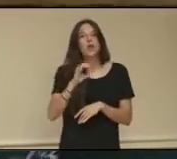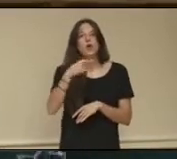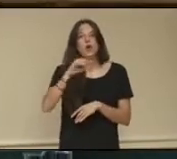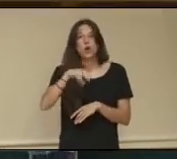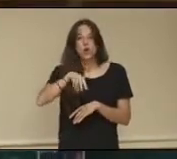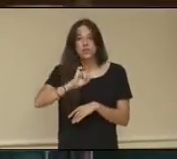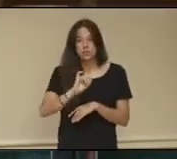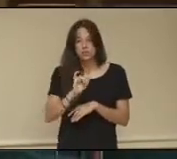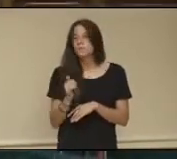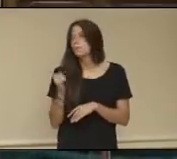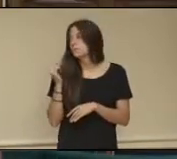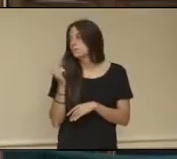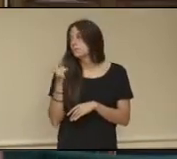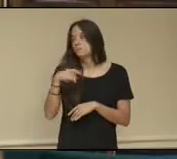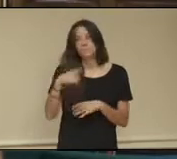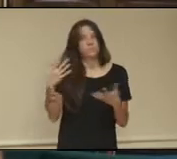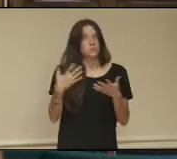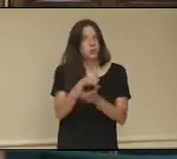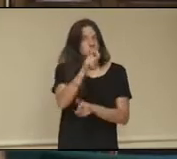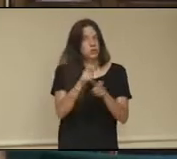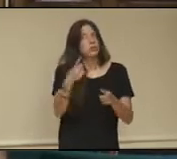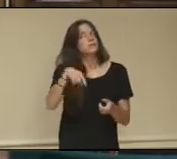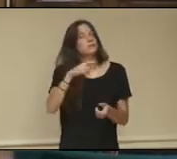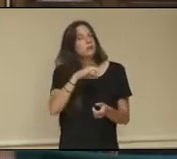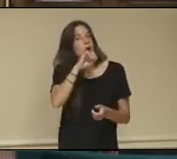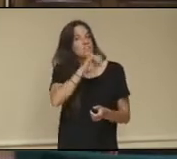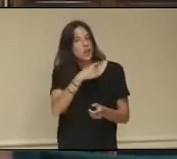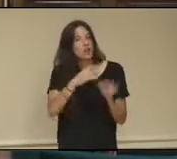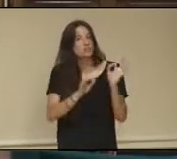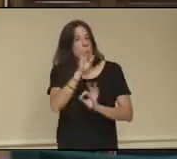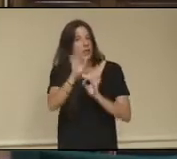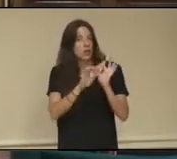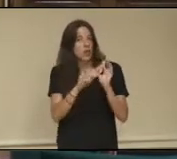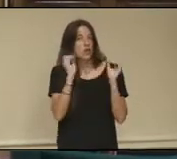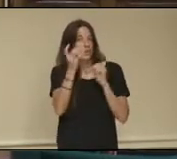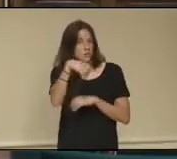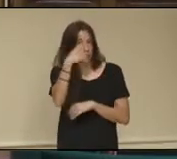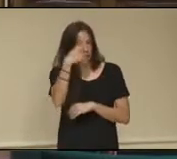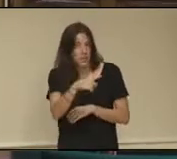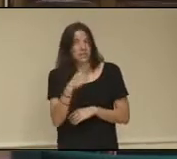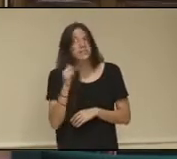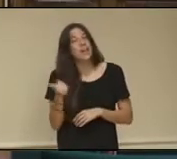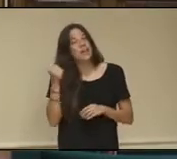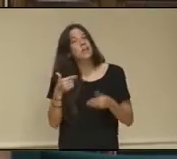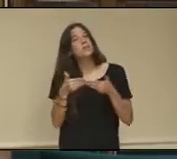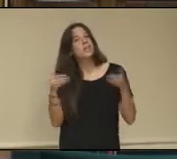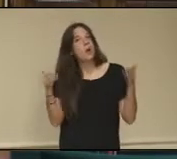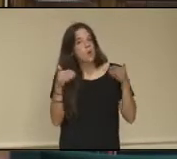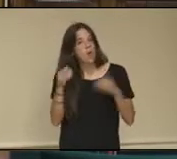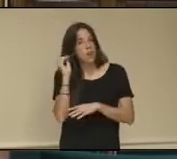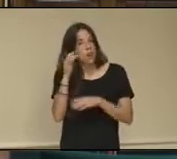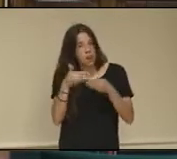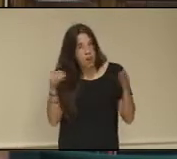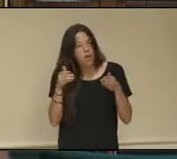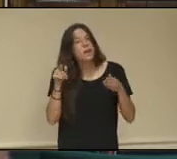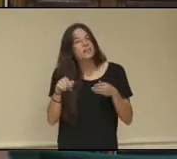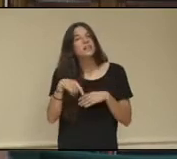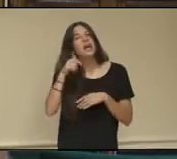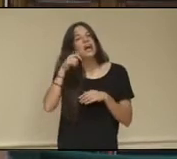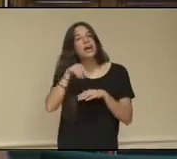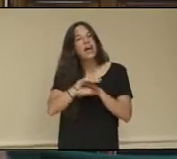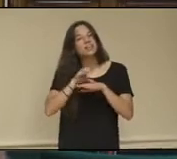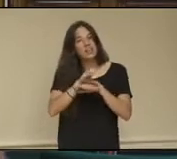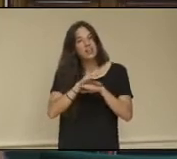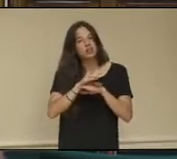los que sois aficionados a este ciclo de conferencias conocéis, nos dio la inaugural. Ignacio es catedrático de Microbiología de la Universidad